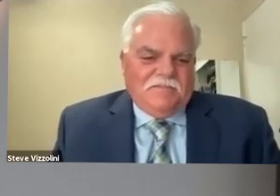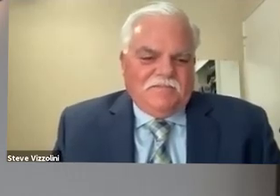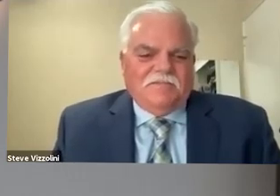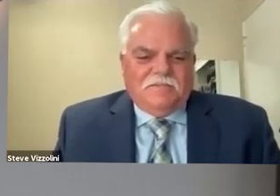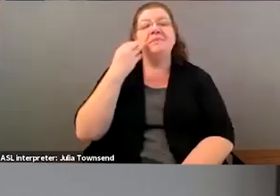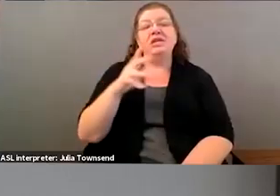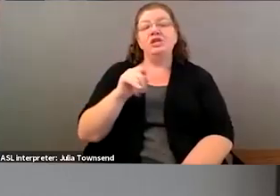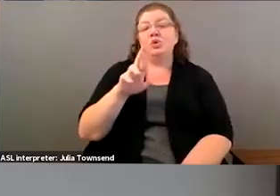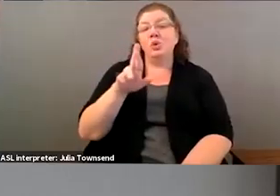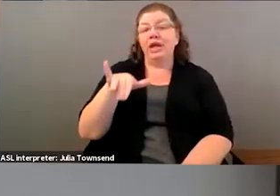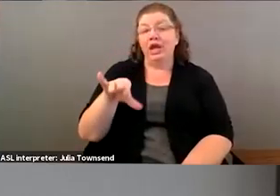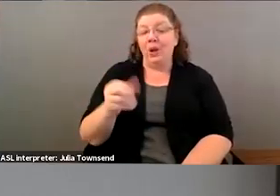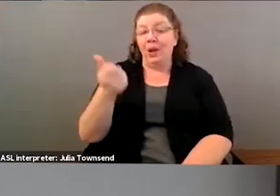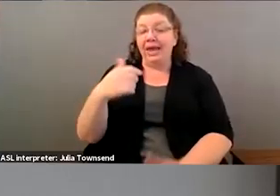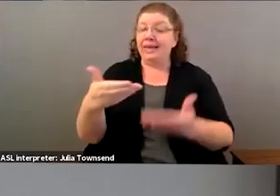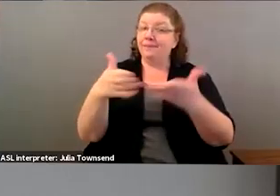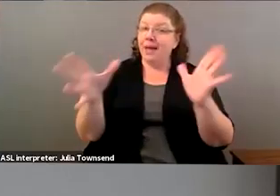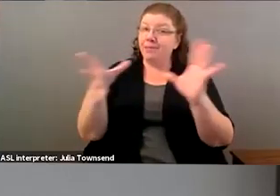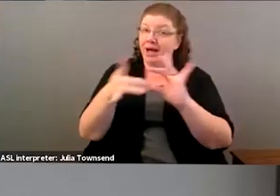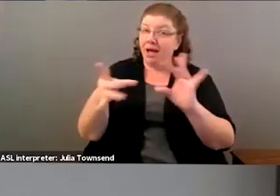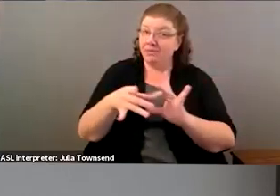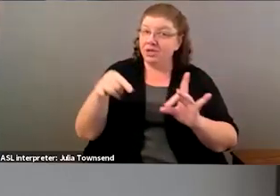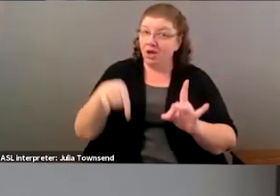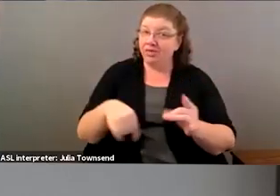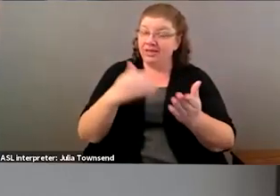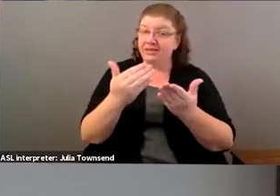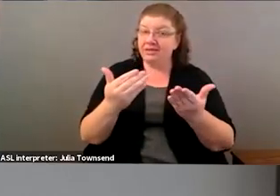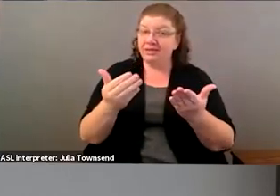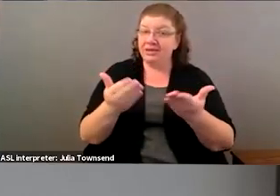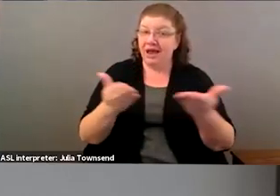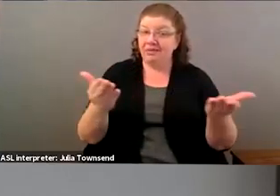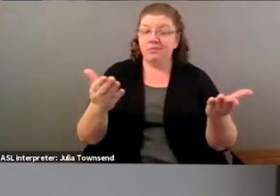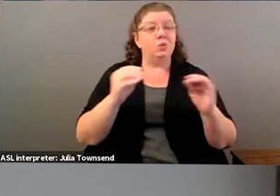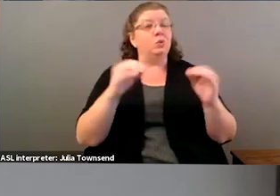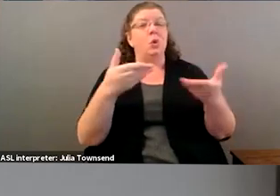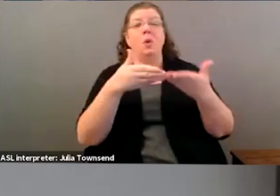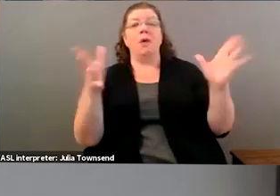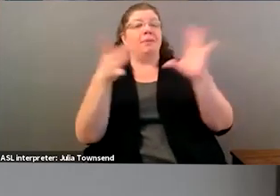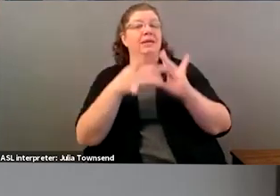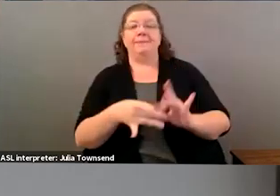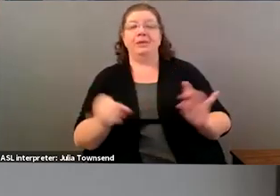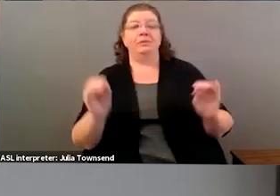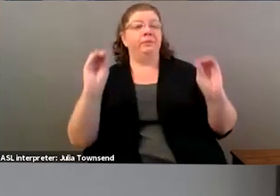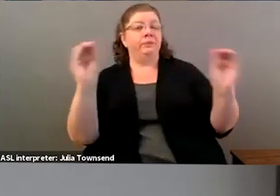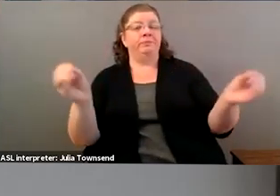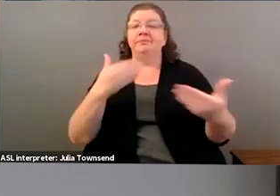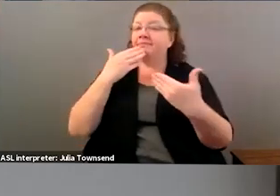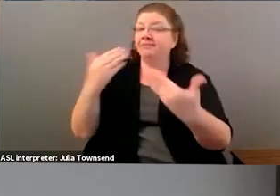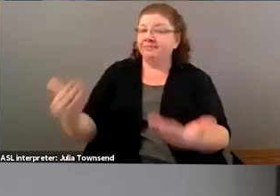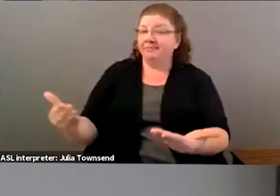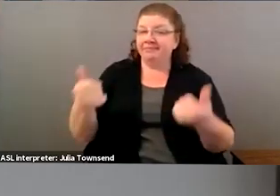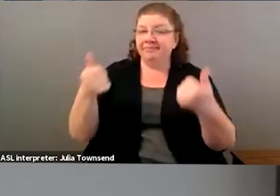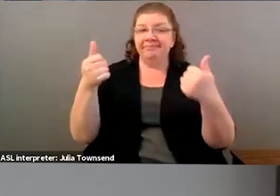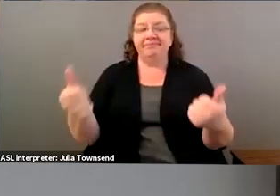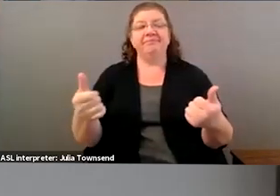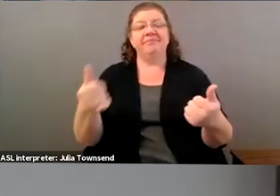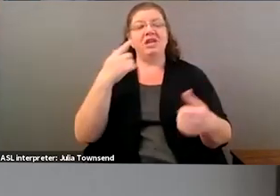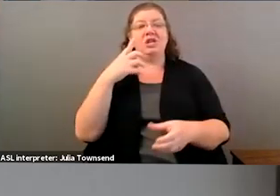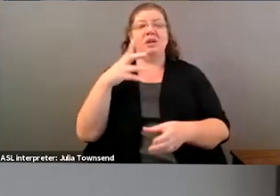señora trujillo tenemos comentarios públicos sobre este asunto no no hay comentario público muy bien